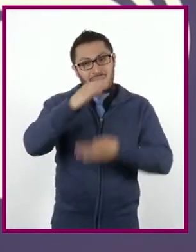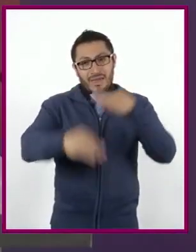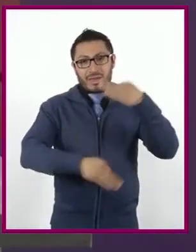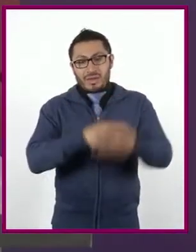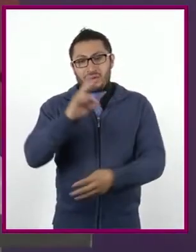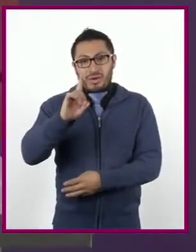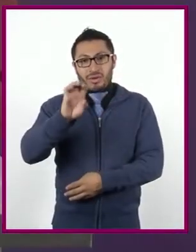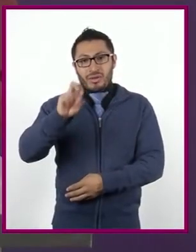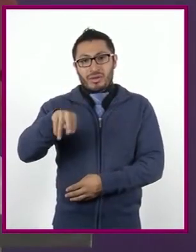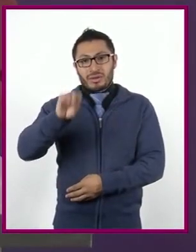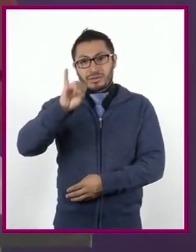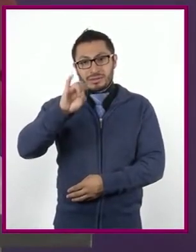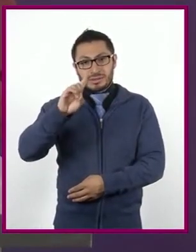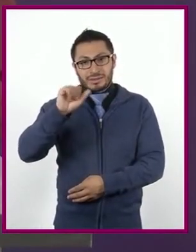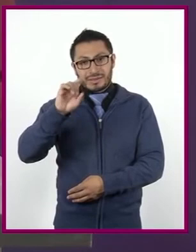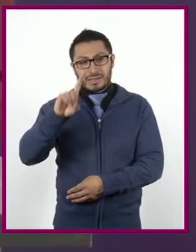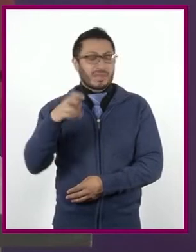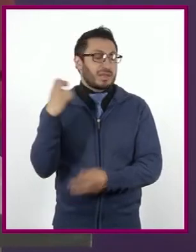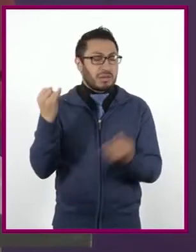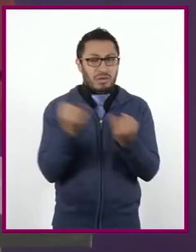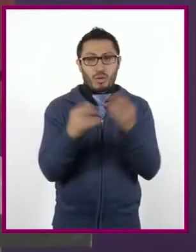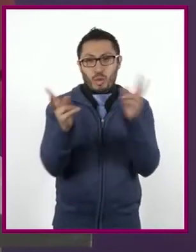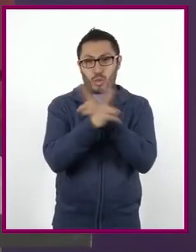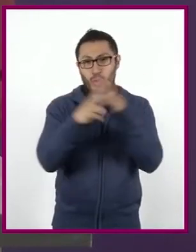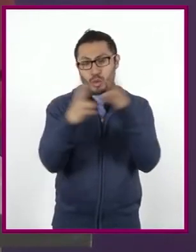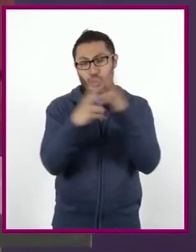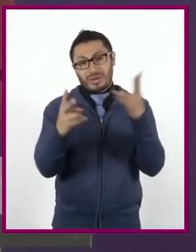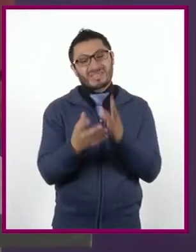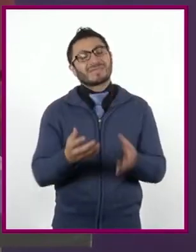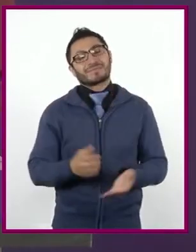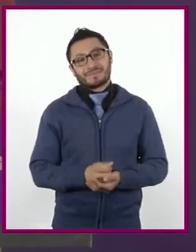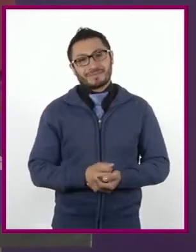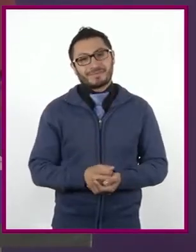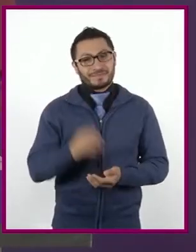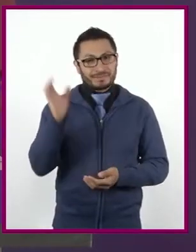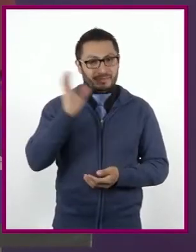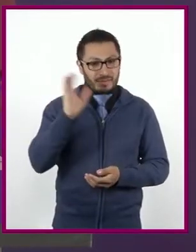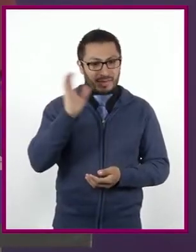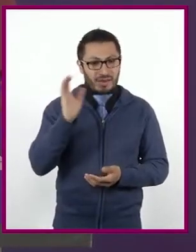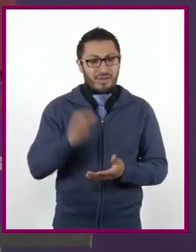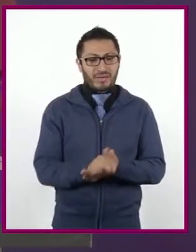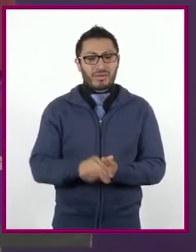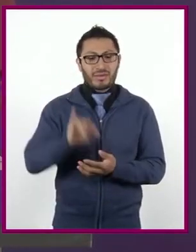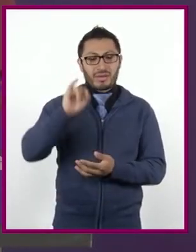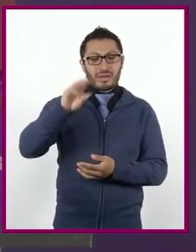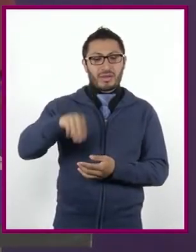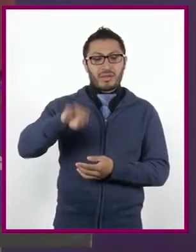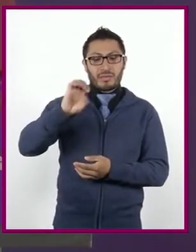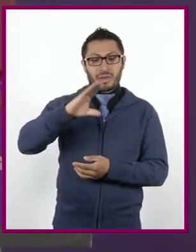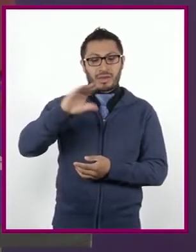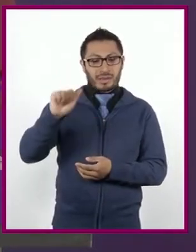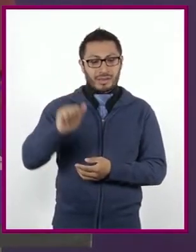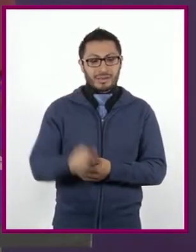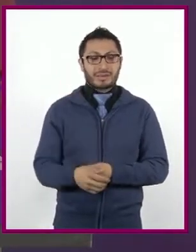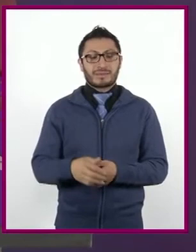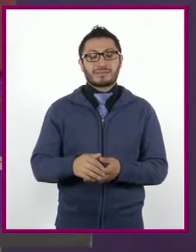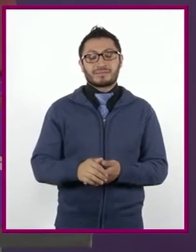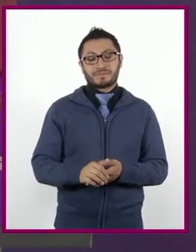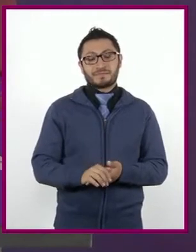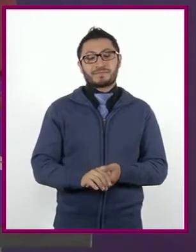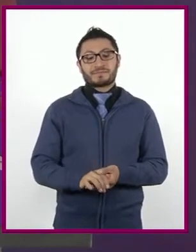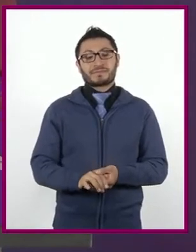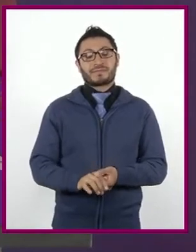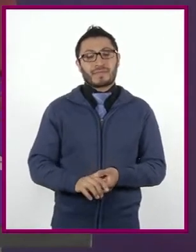densidad. Asimismo, en la contingencia ambiental, cuando el IMECA, Índice Metropolitano de la Calidad del